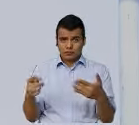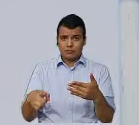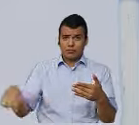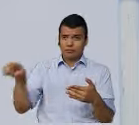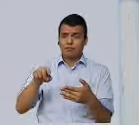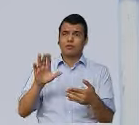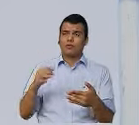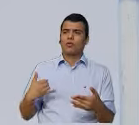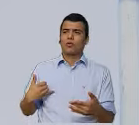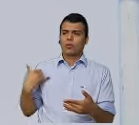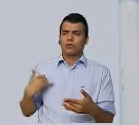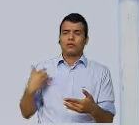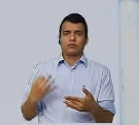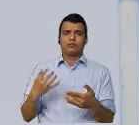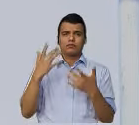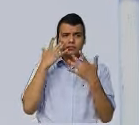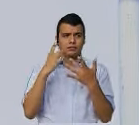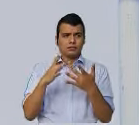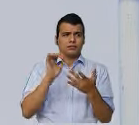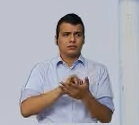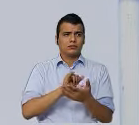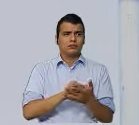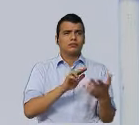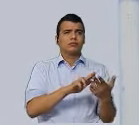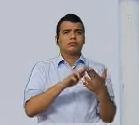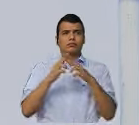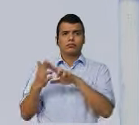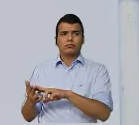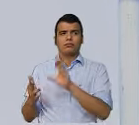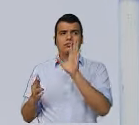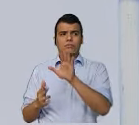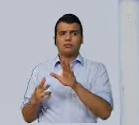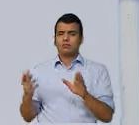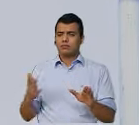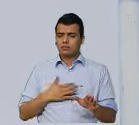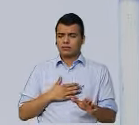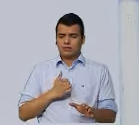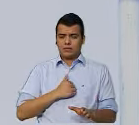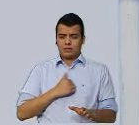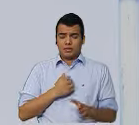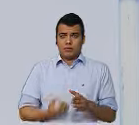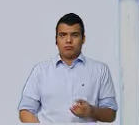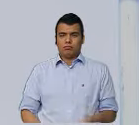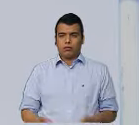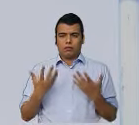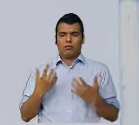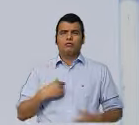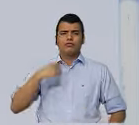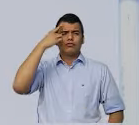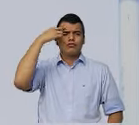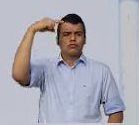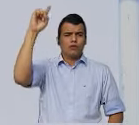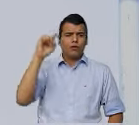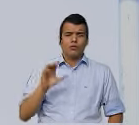juvenil. Está más en relación a procesos autoinmunes, en la cual pues realmente